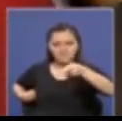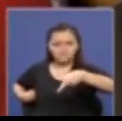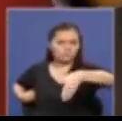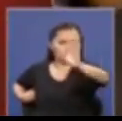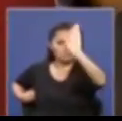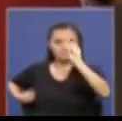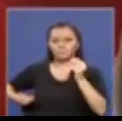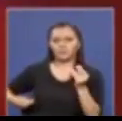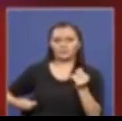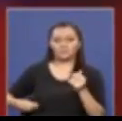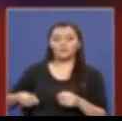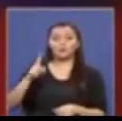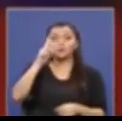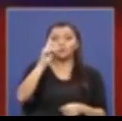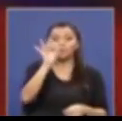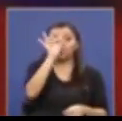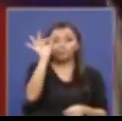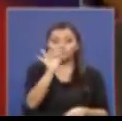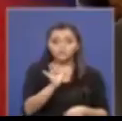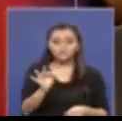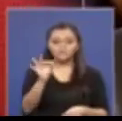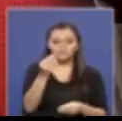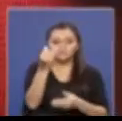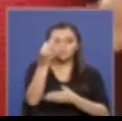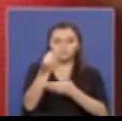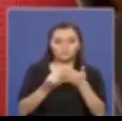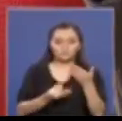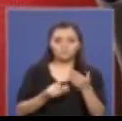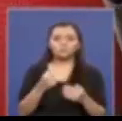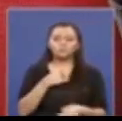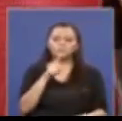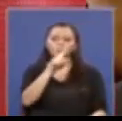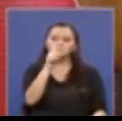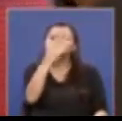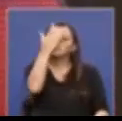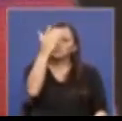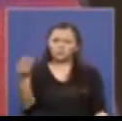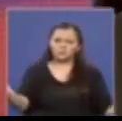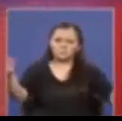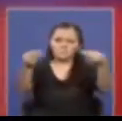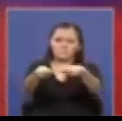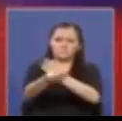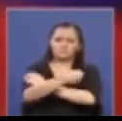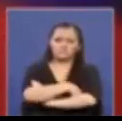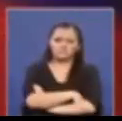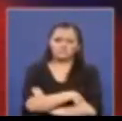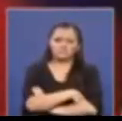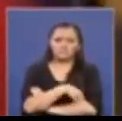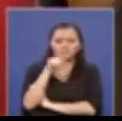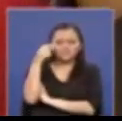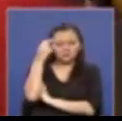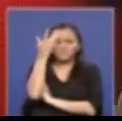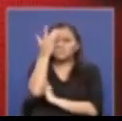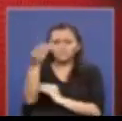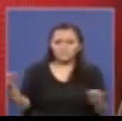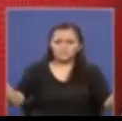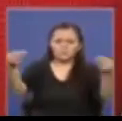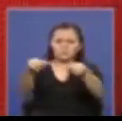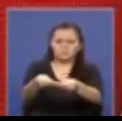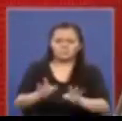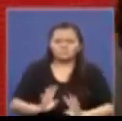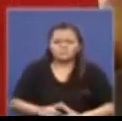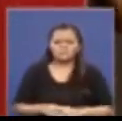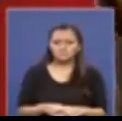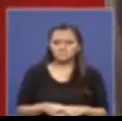el 1% del total de costo. La gran pregunta, ¿para qué se subsidiaba? Pues casi no afectaban los costos totales el combustible,